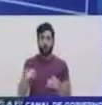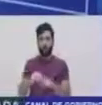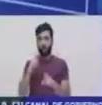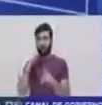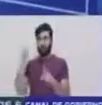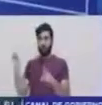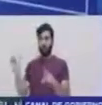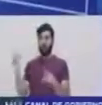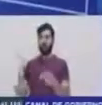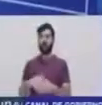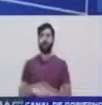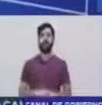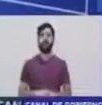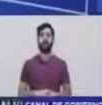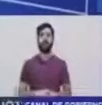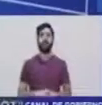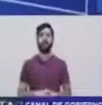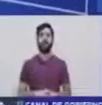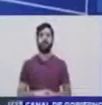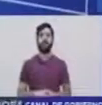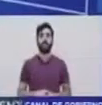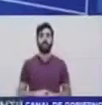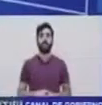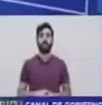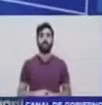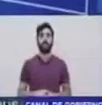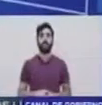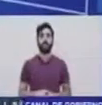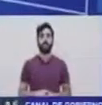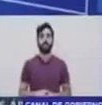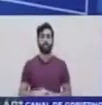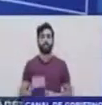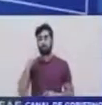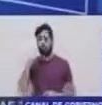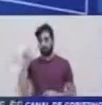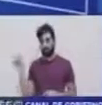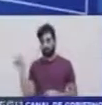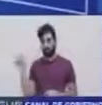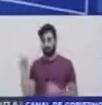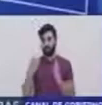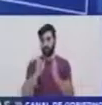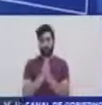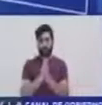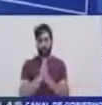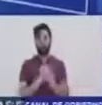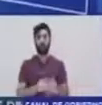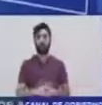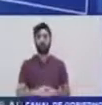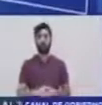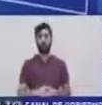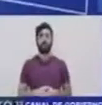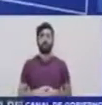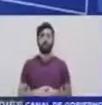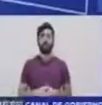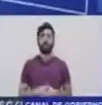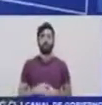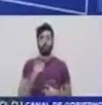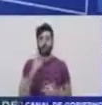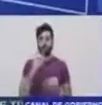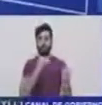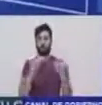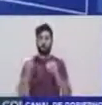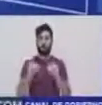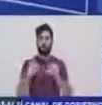superiores, para las articulaciones de la cadera, para las articulaciones de la